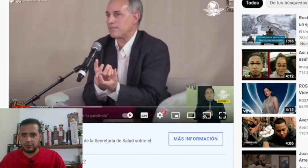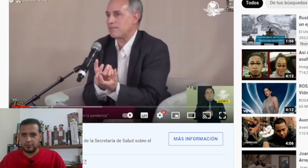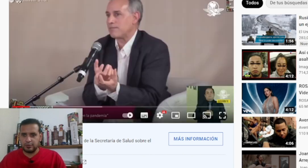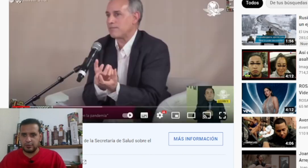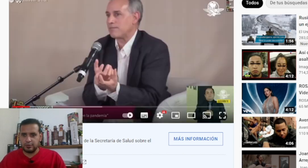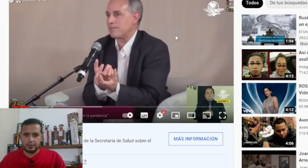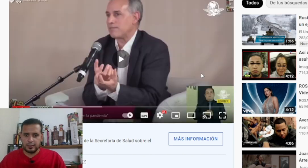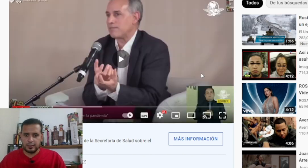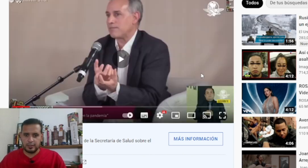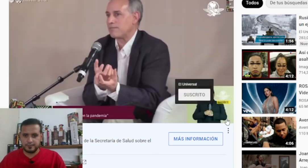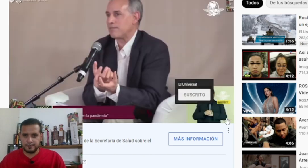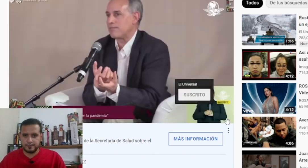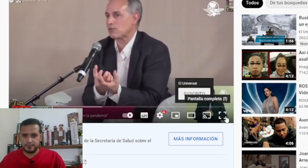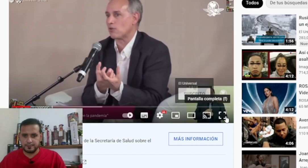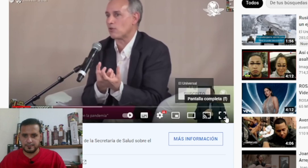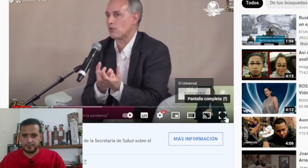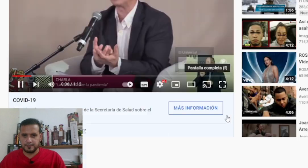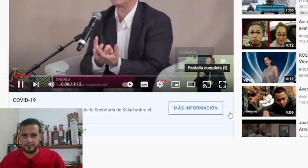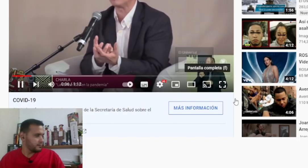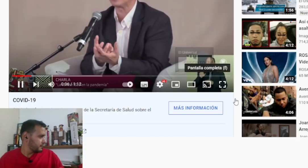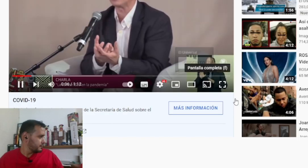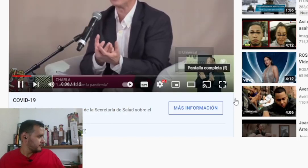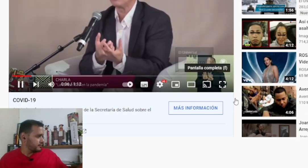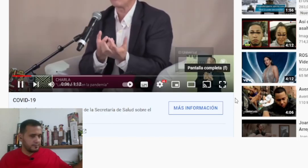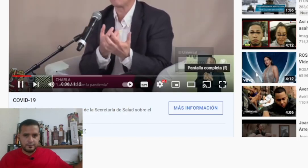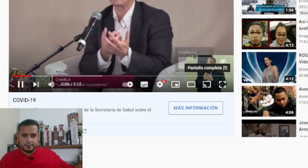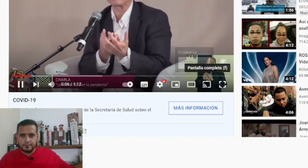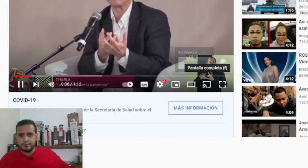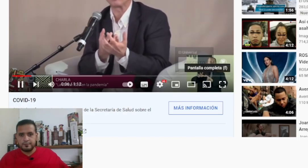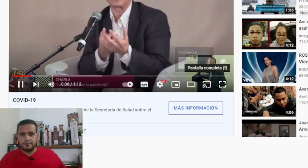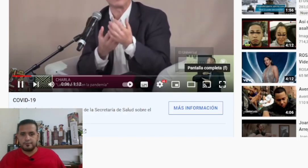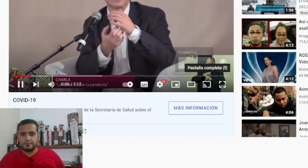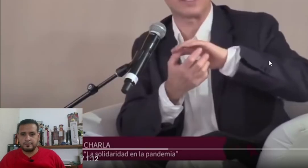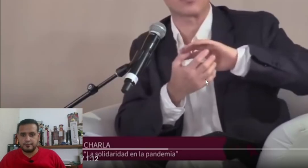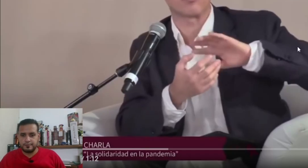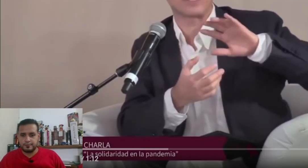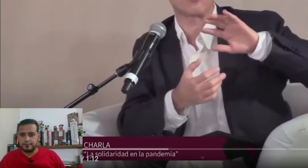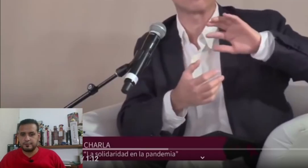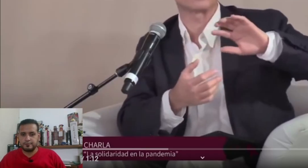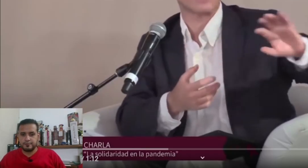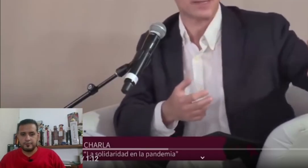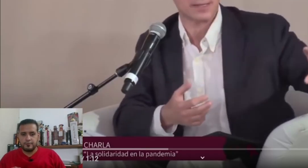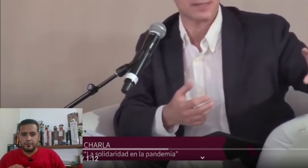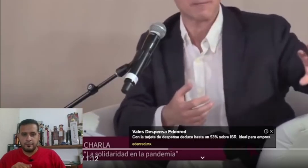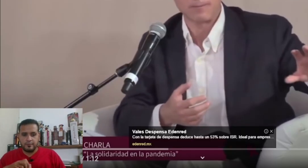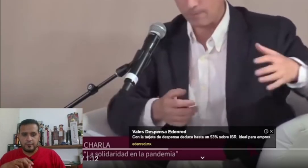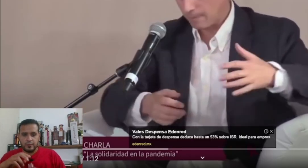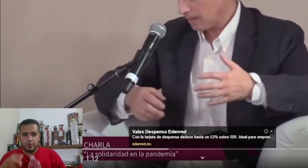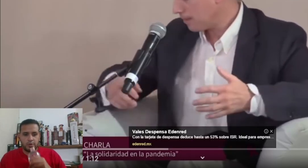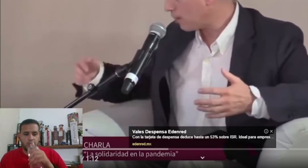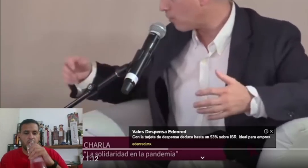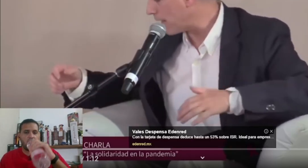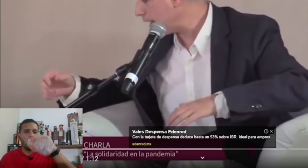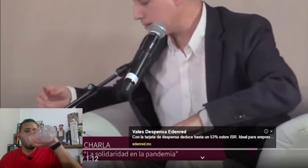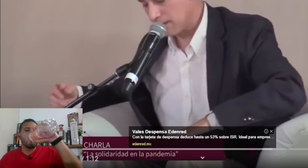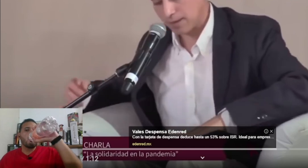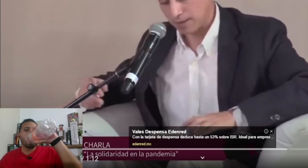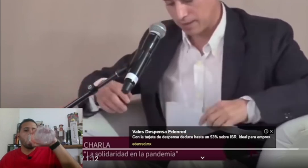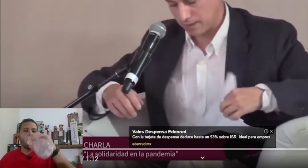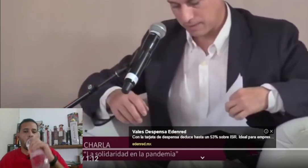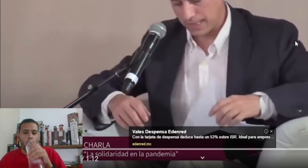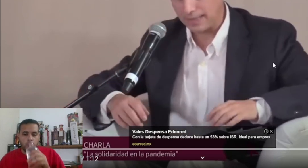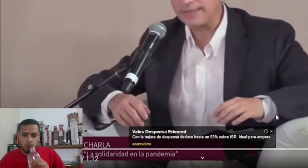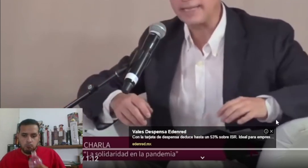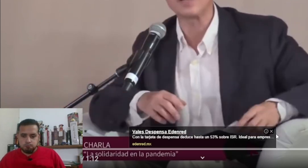¿dónde está? Aquí está. Carpeta de investigación en contra del subsecretario de Prevención y Promoción de la Salud, Hugo